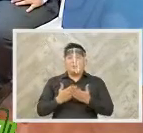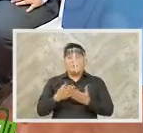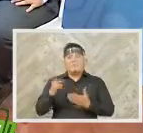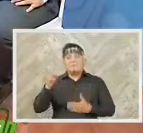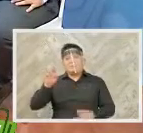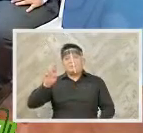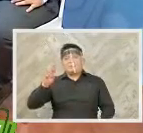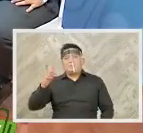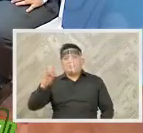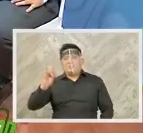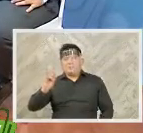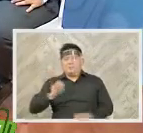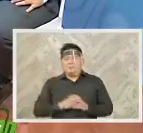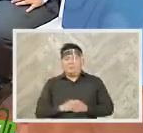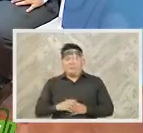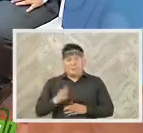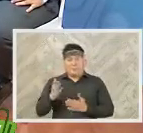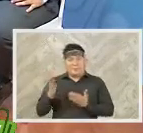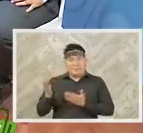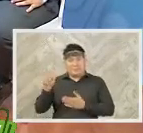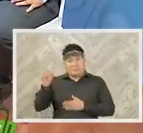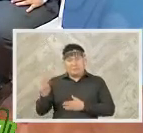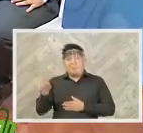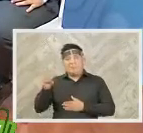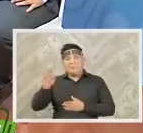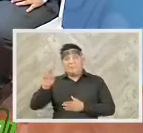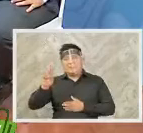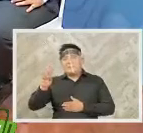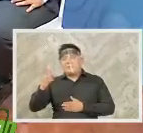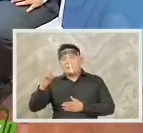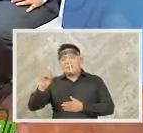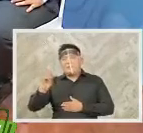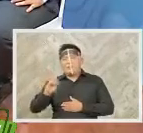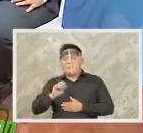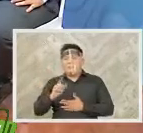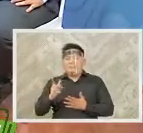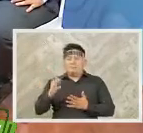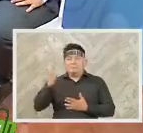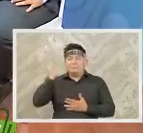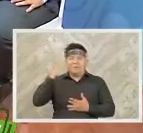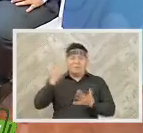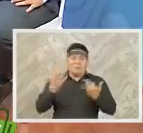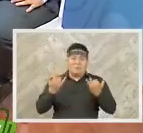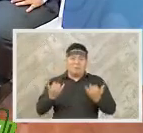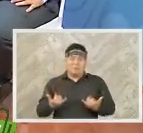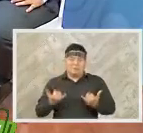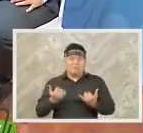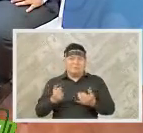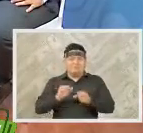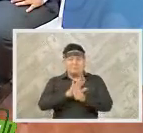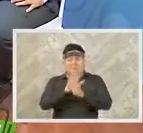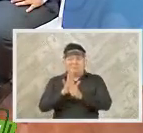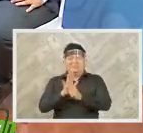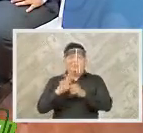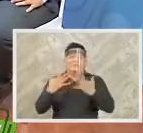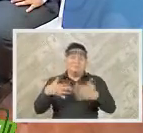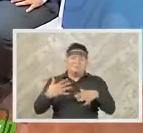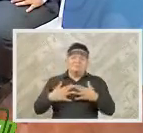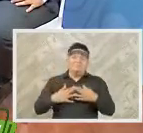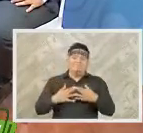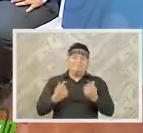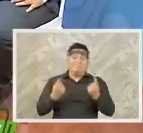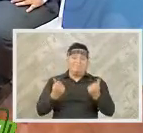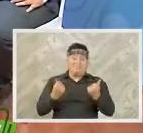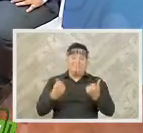y es definitivamente el COVID-19 nos afectó de muchas maneras. Estuvimos hablando ayer sobre todos estos impactos que